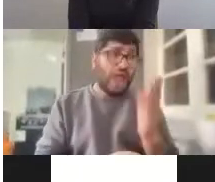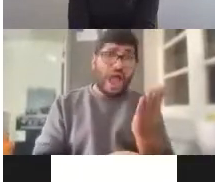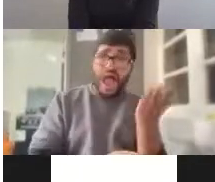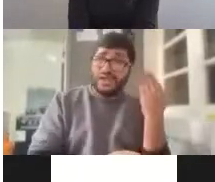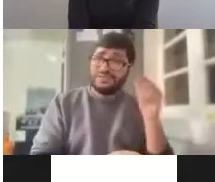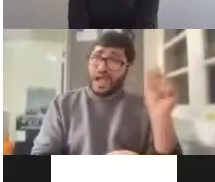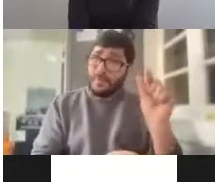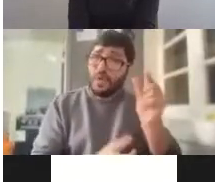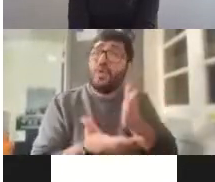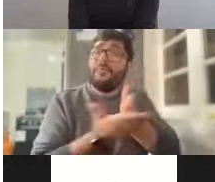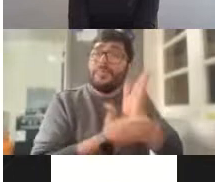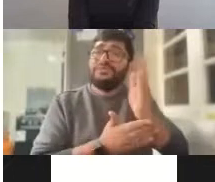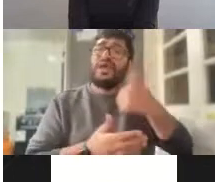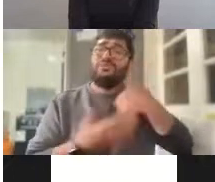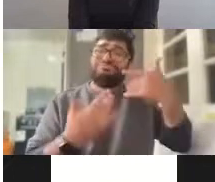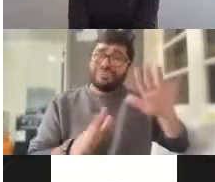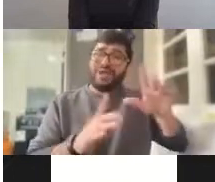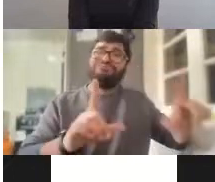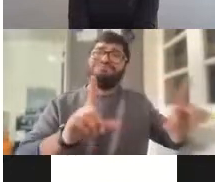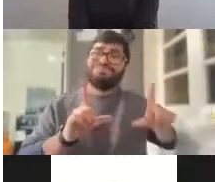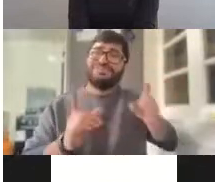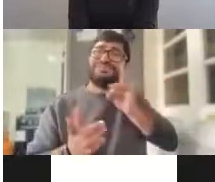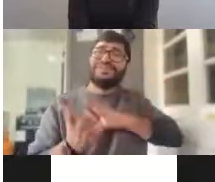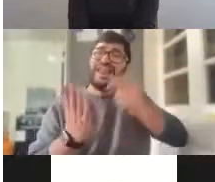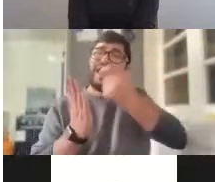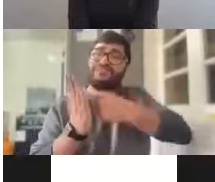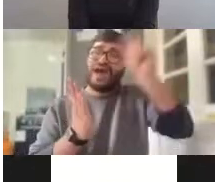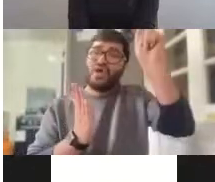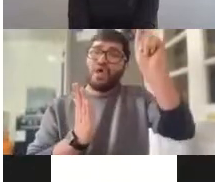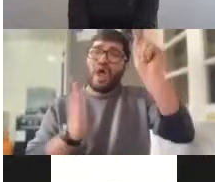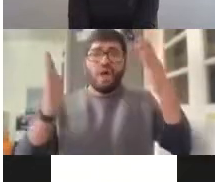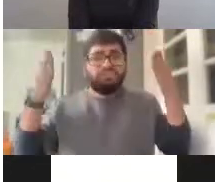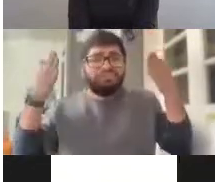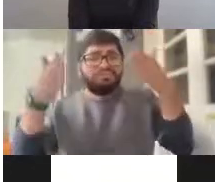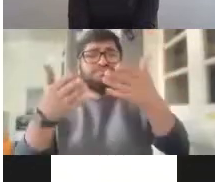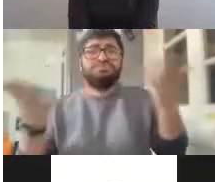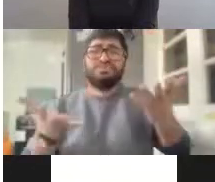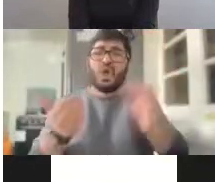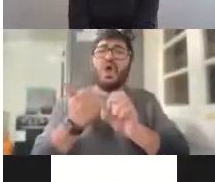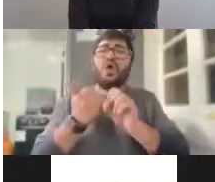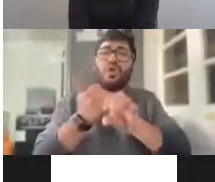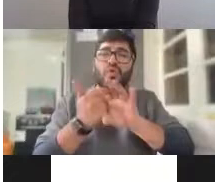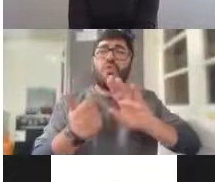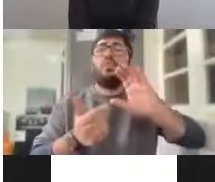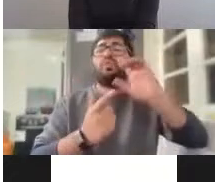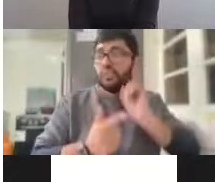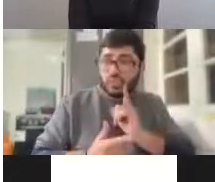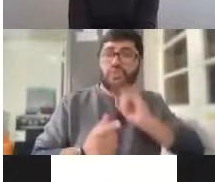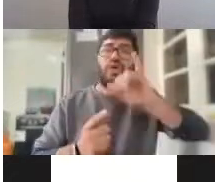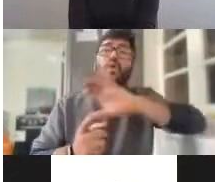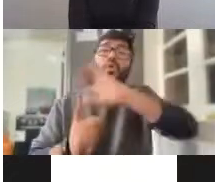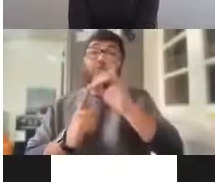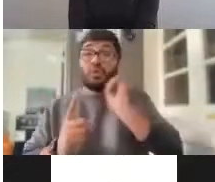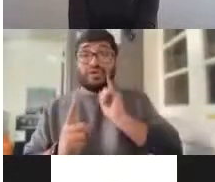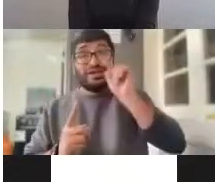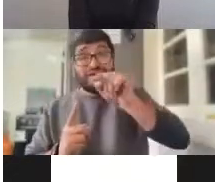una asociación denominada MoMA. Hace poco empezamos ya, tengo la certificación otorgada por Chile Valora